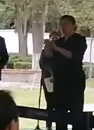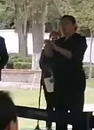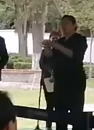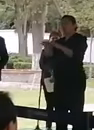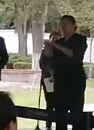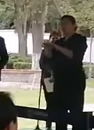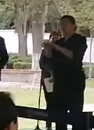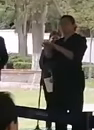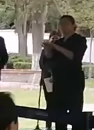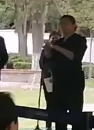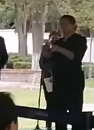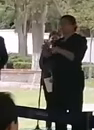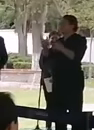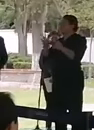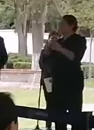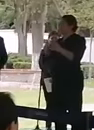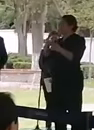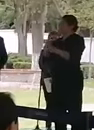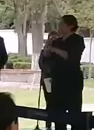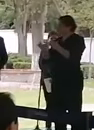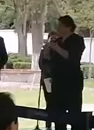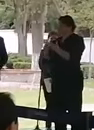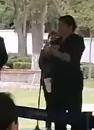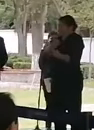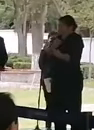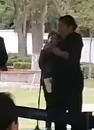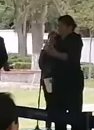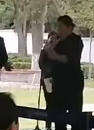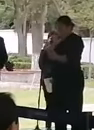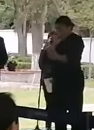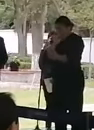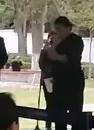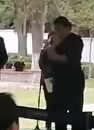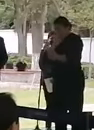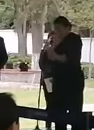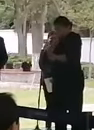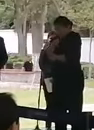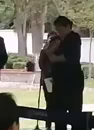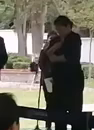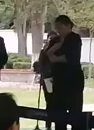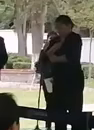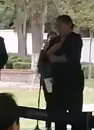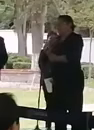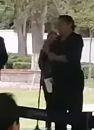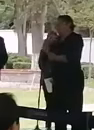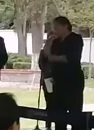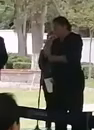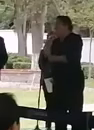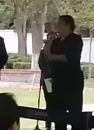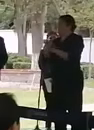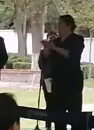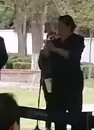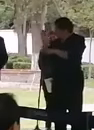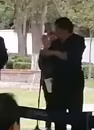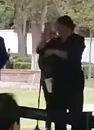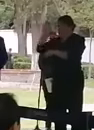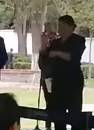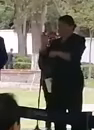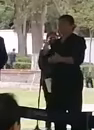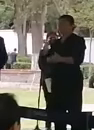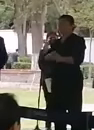está haciendo cosas que no puedo yo discutir aquí en esta mesa, pero se tiene que hacer hasta más. Acaba la